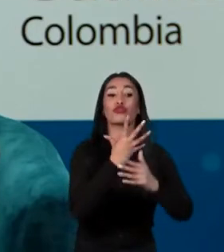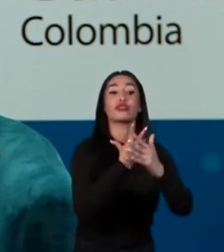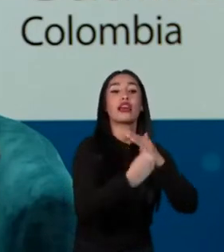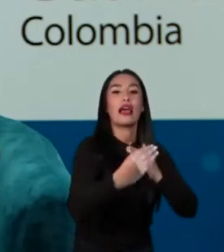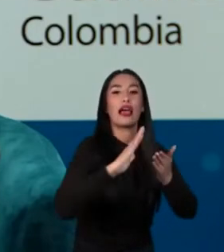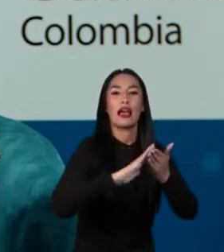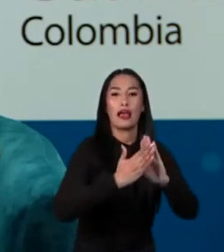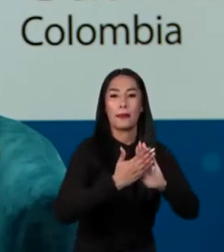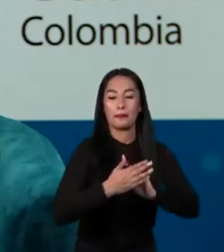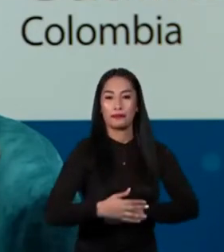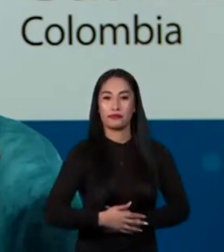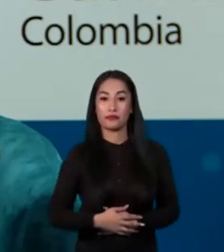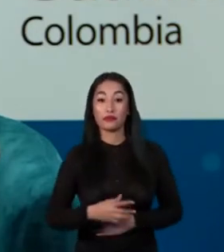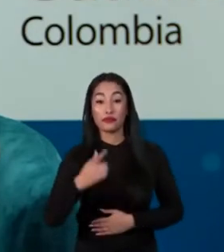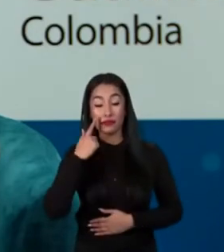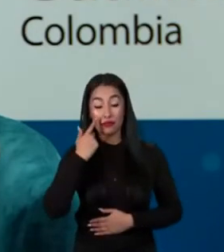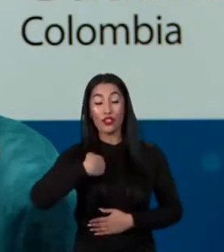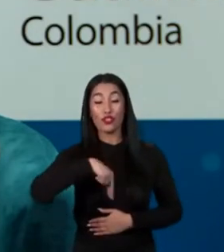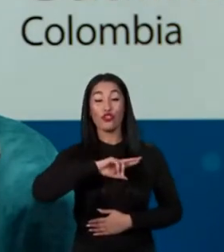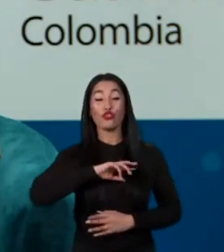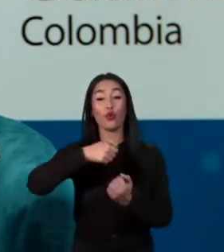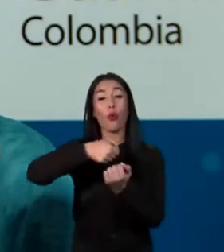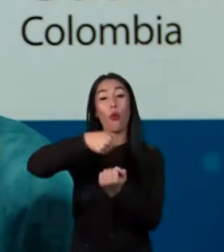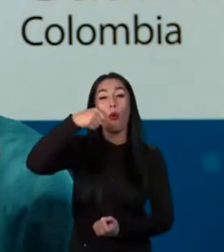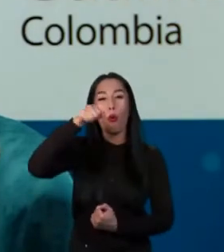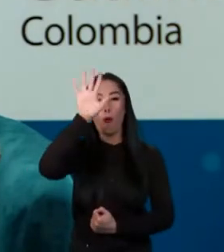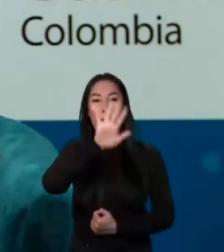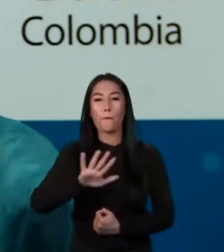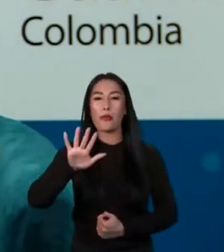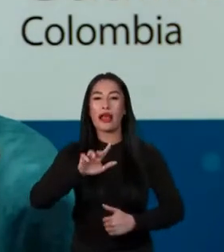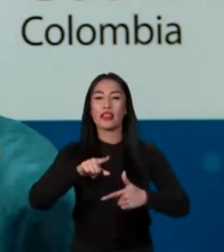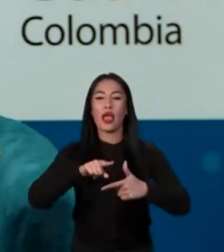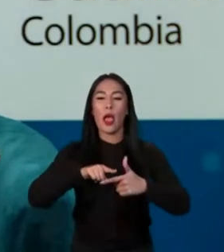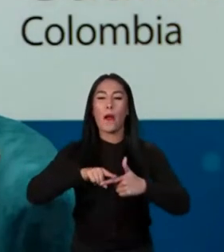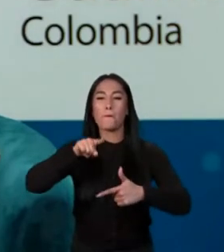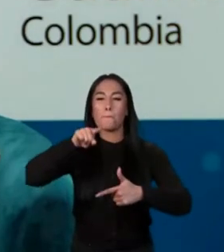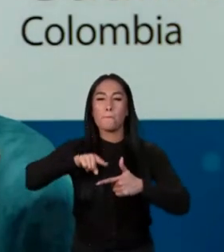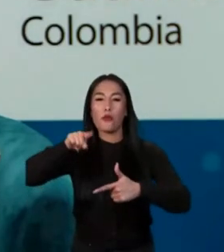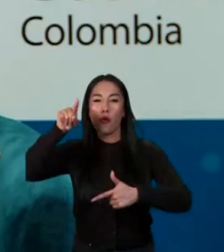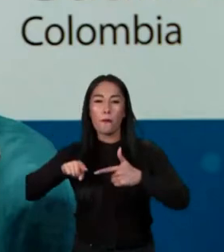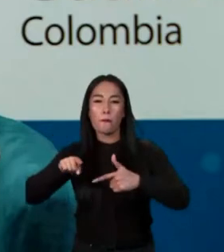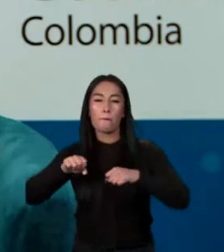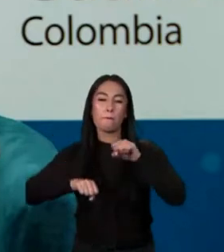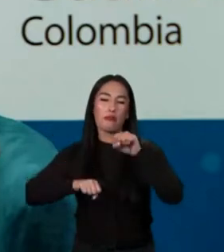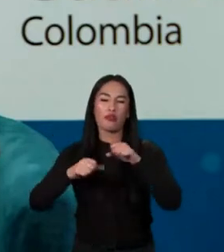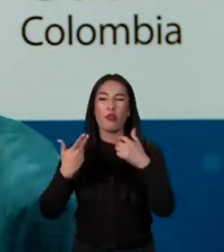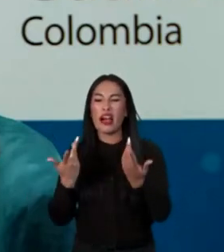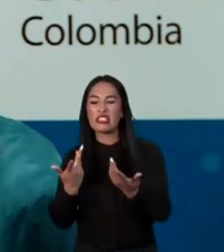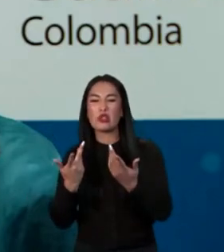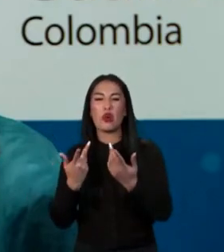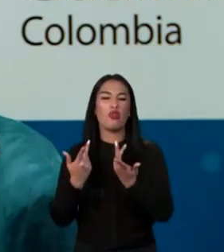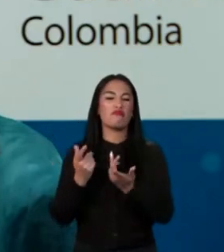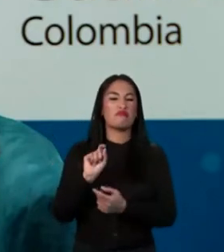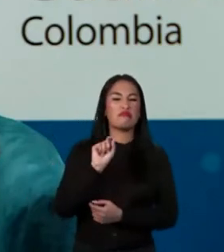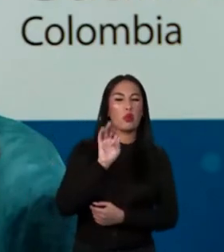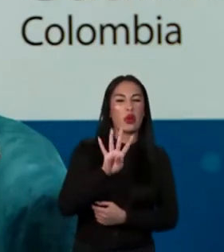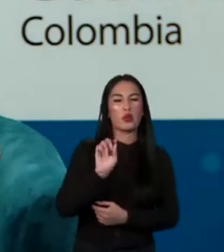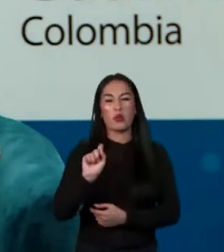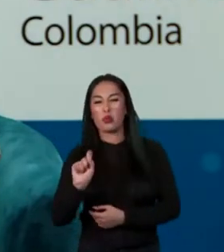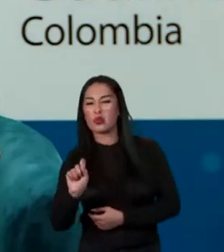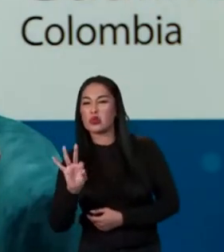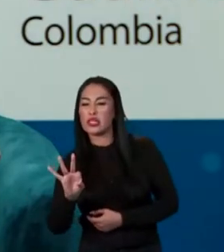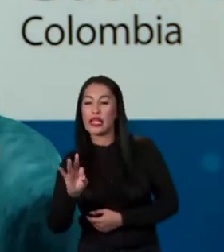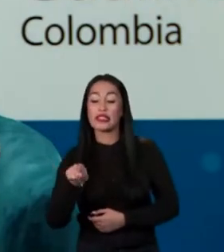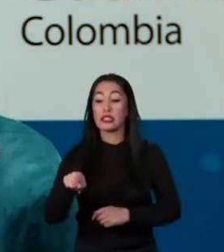que mide el promedio académico de los estudiantes y si hacen investigación eso no